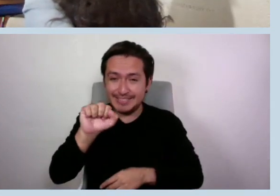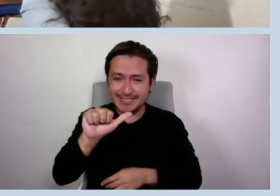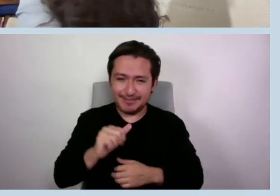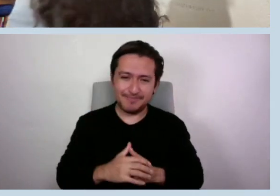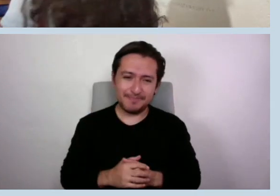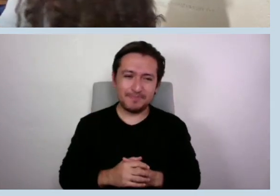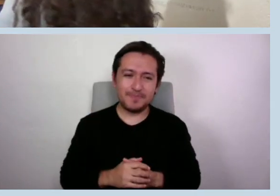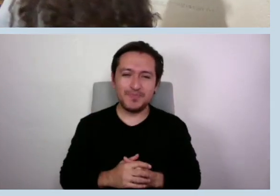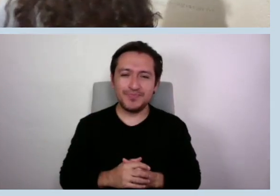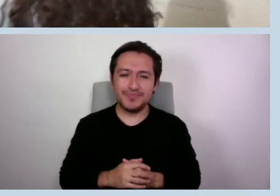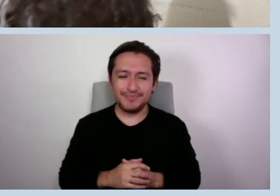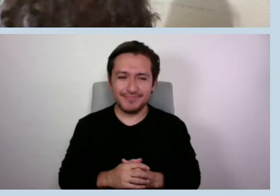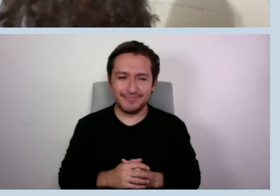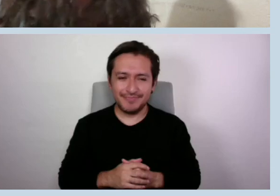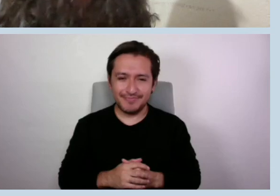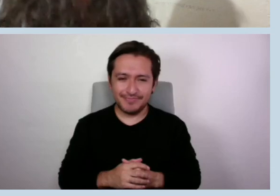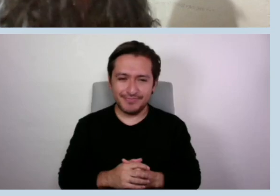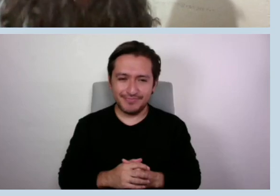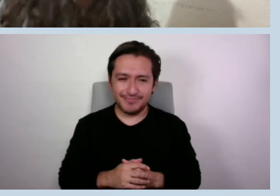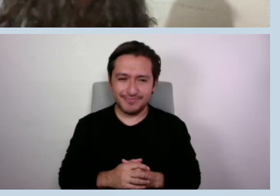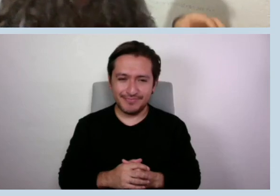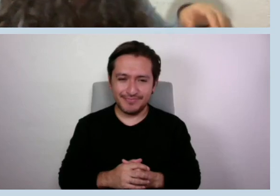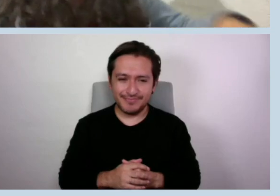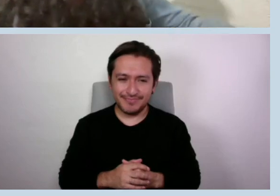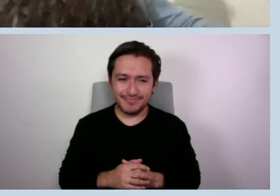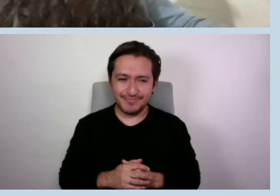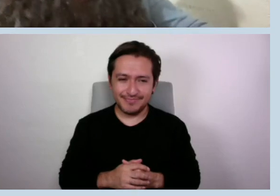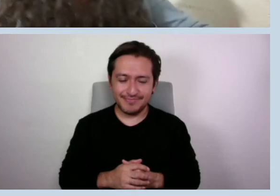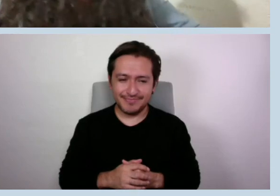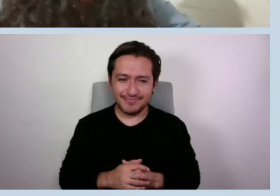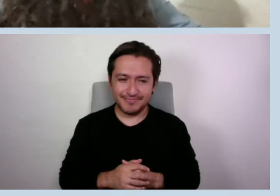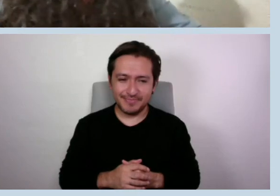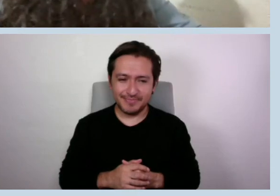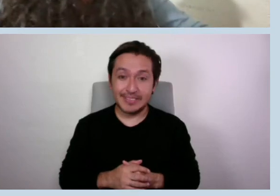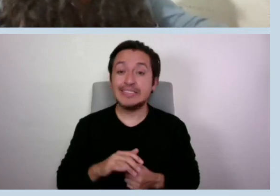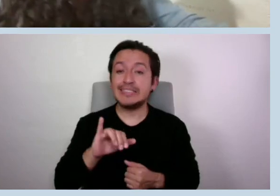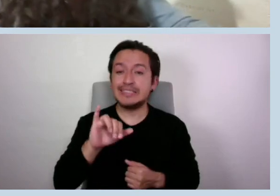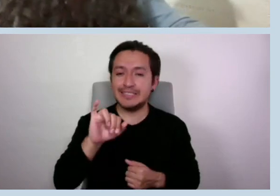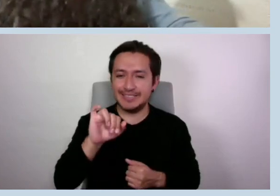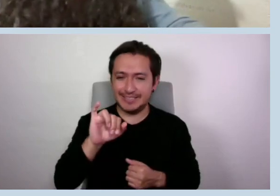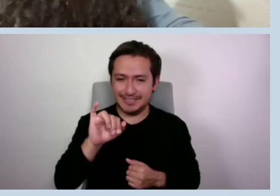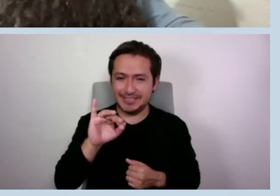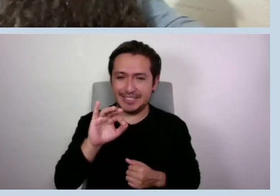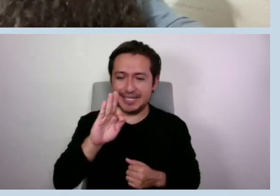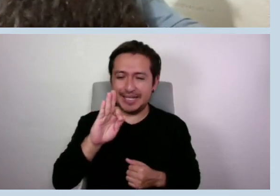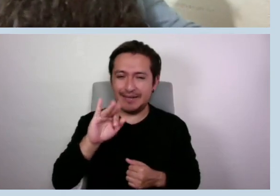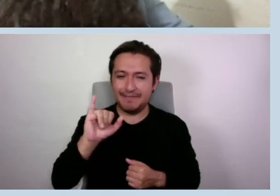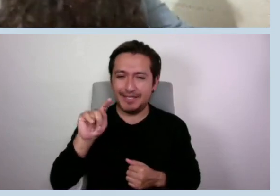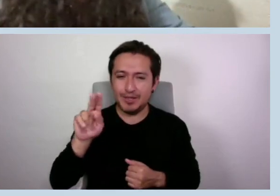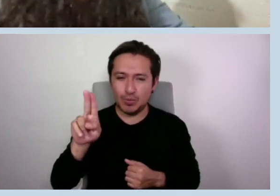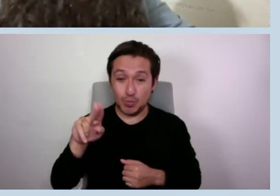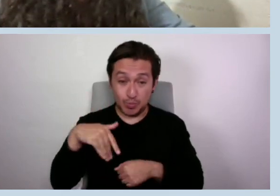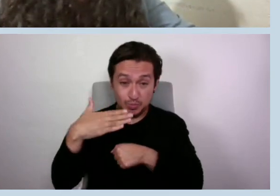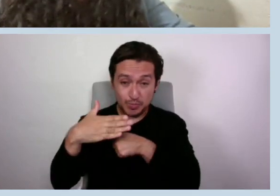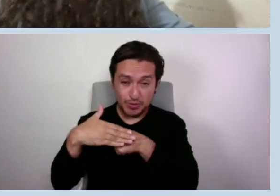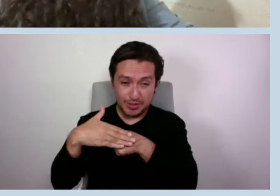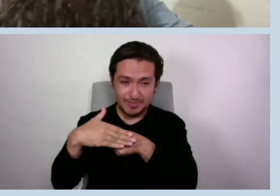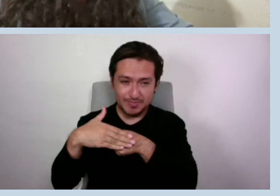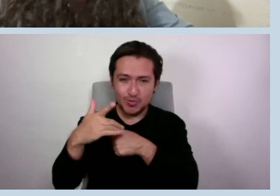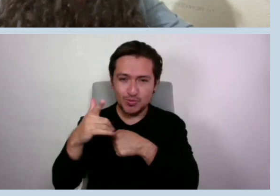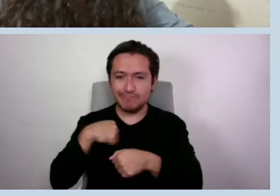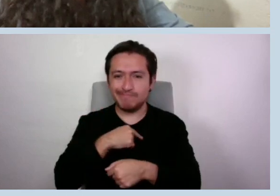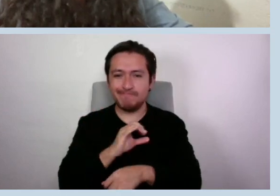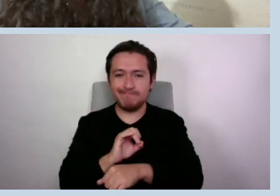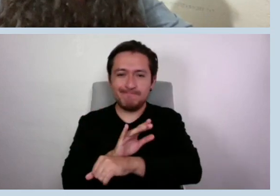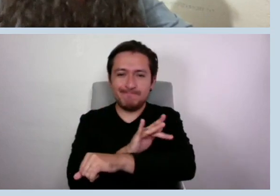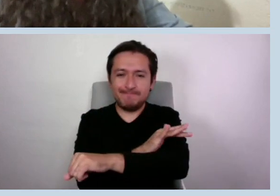Isa s elito que viene estamos muy emo nas de presentar este fanin también